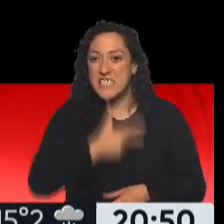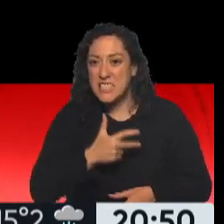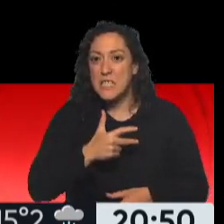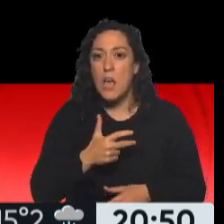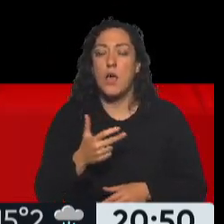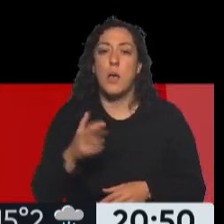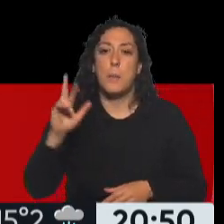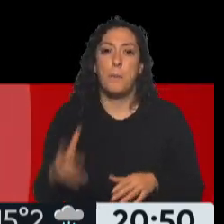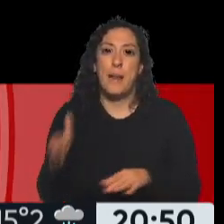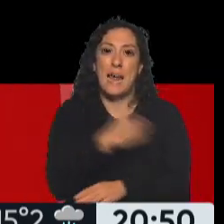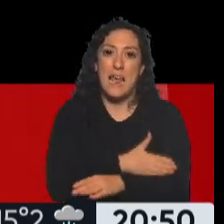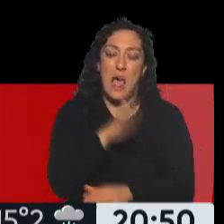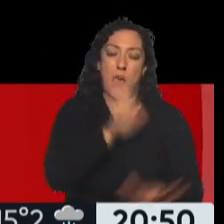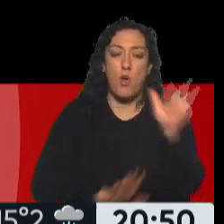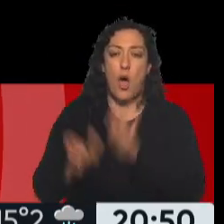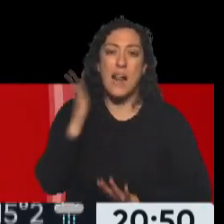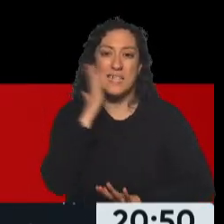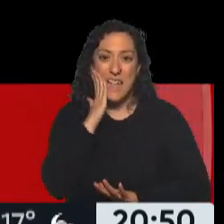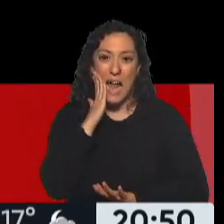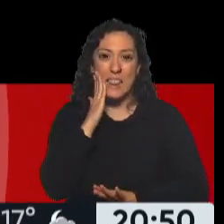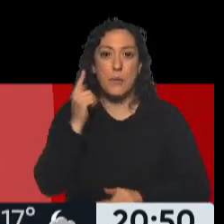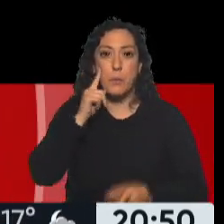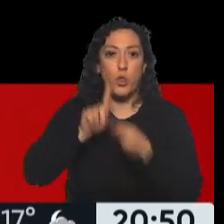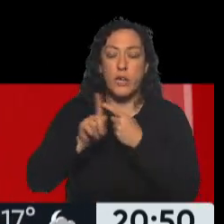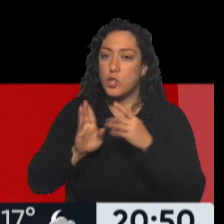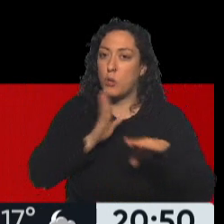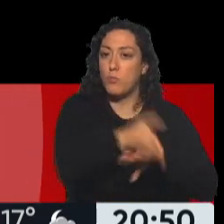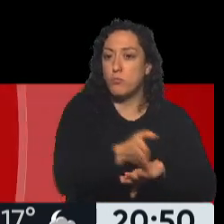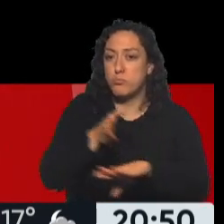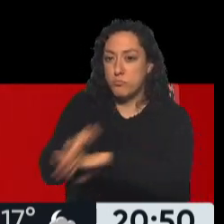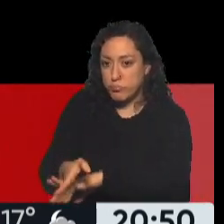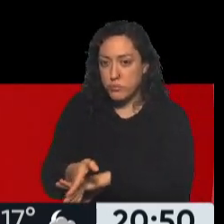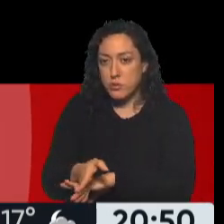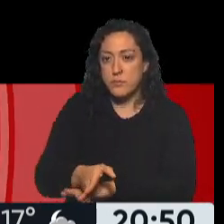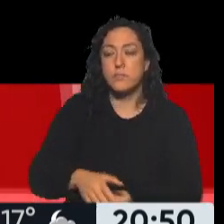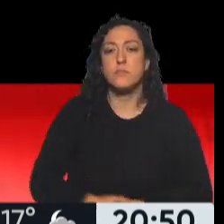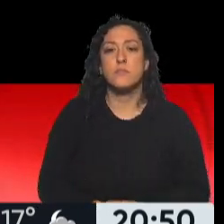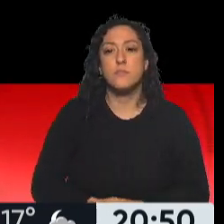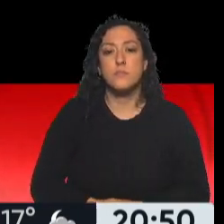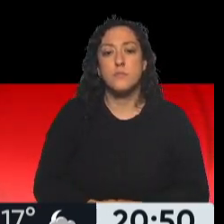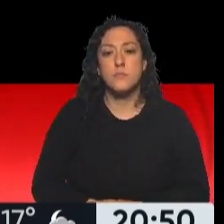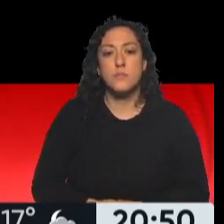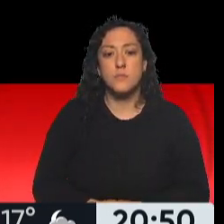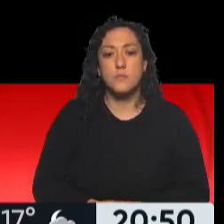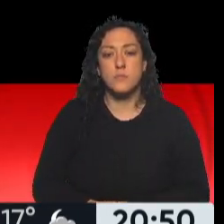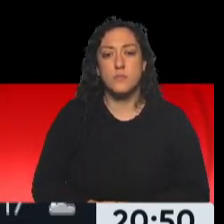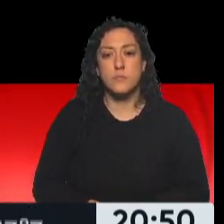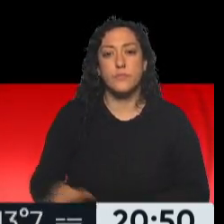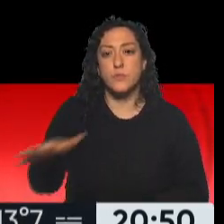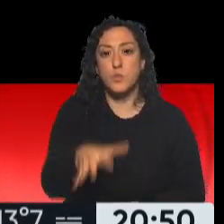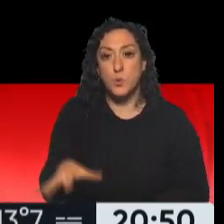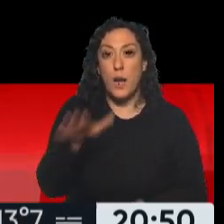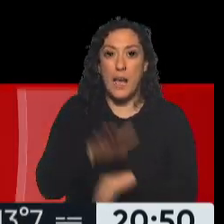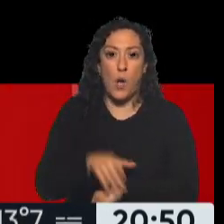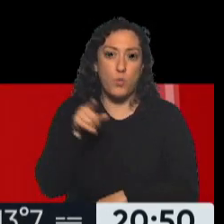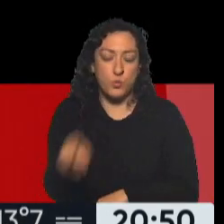planeado desde horas de la tarde, está sucediendo en este momento allí en San Pedro. Se trata de uno de los sitios